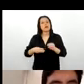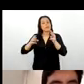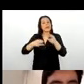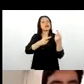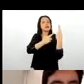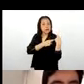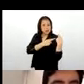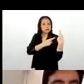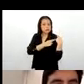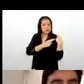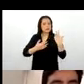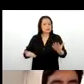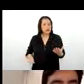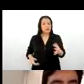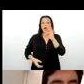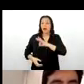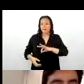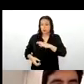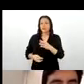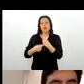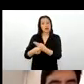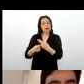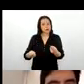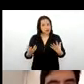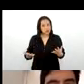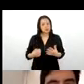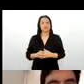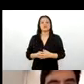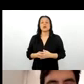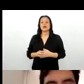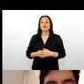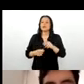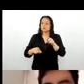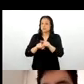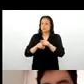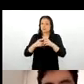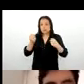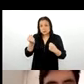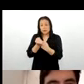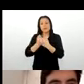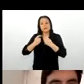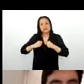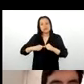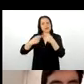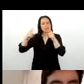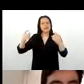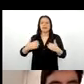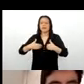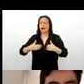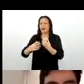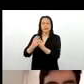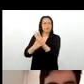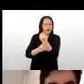aprovechar estos recursos, nuestros recursos y a la vez contribuir a la conservación de nuestra biodiversidad. Como